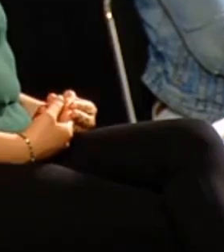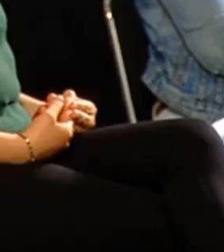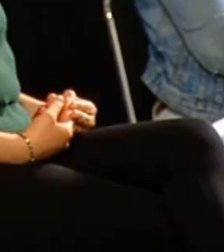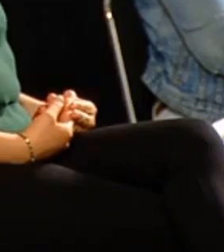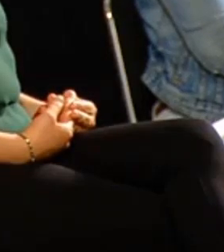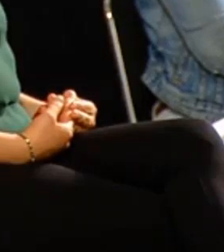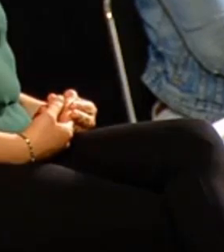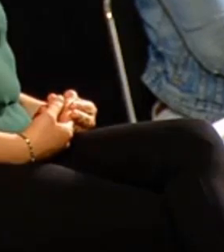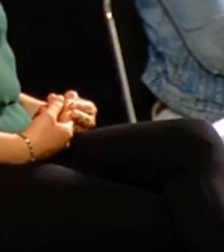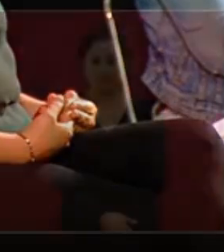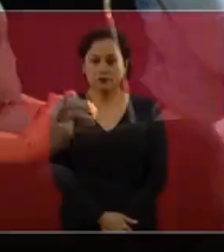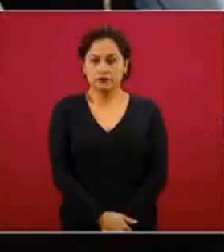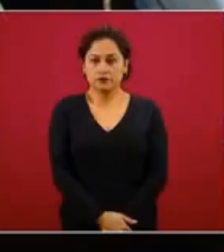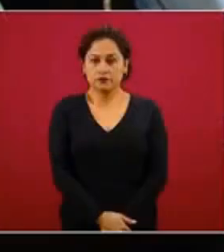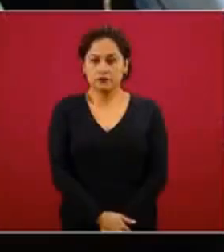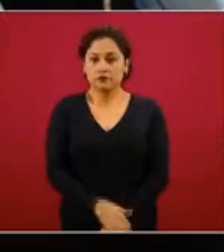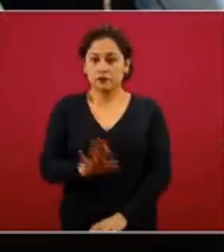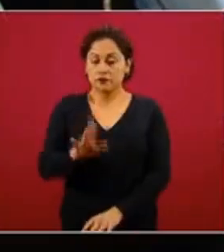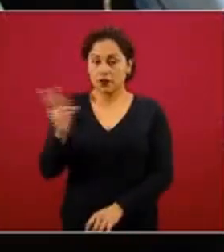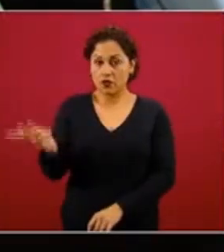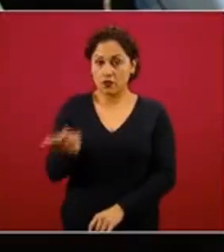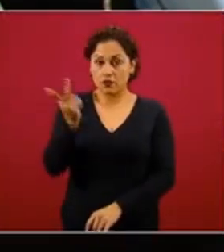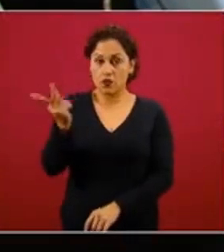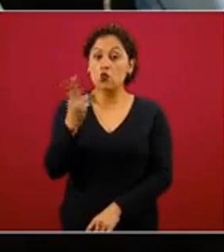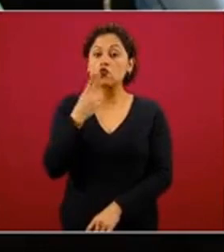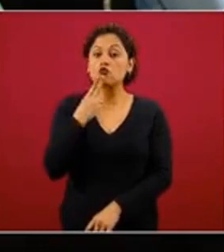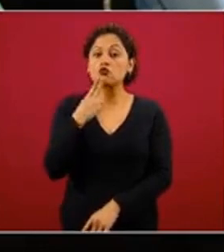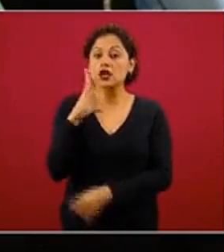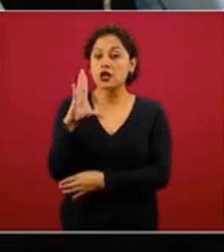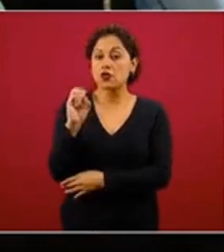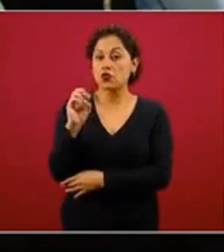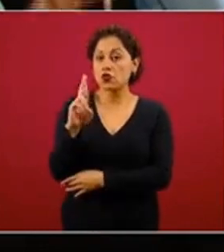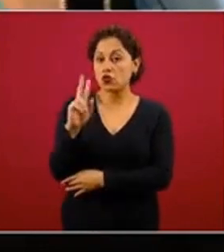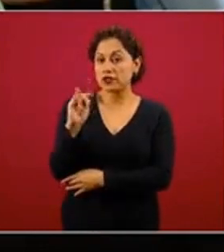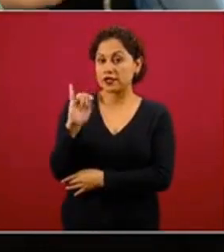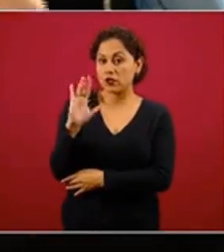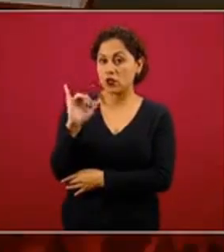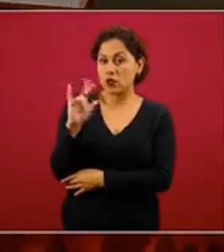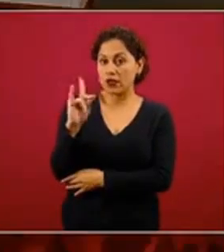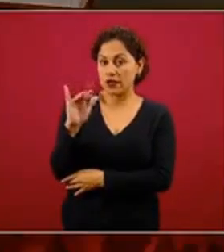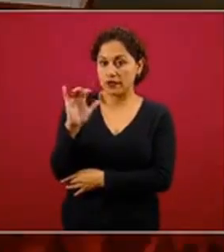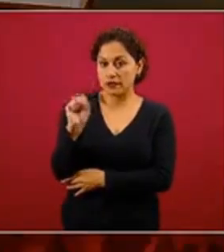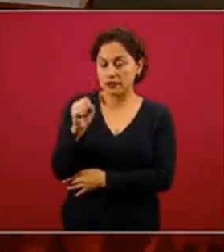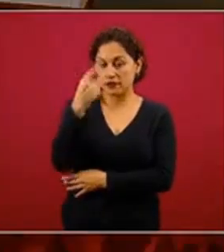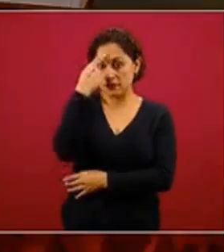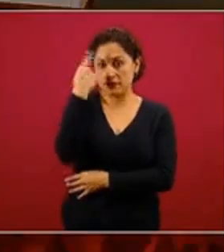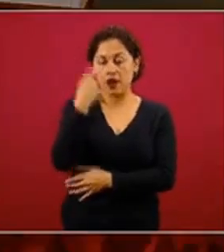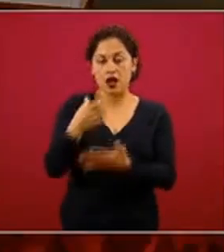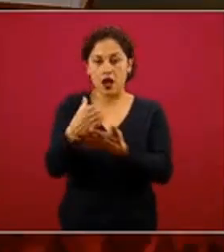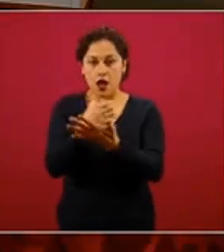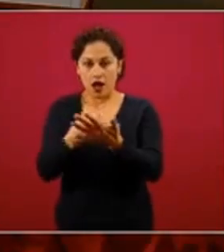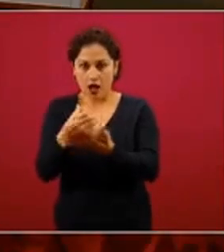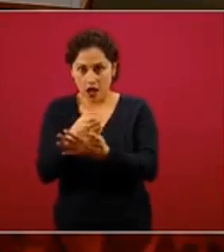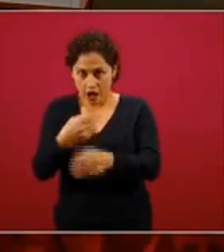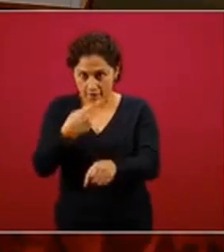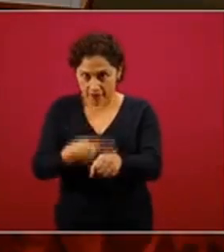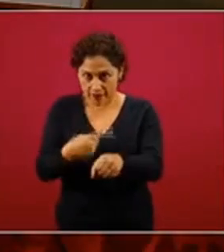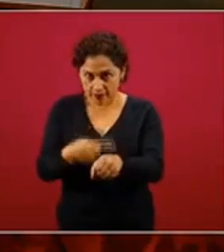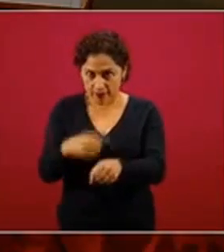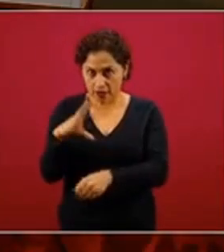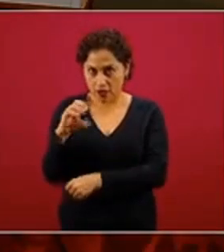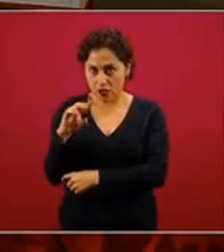utilizar corticosteroides para el tratamiento hacia COVID? Gracias. Sí, la última